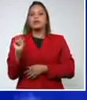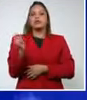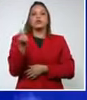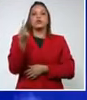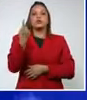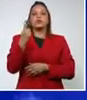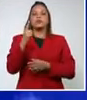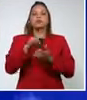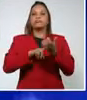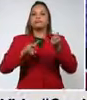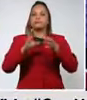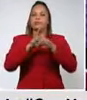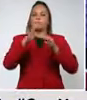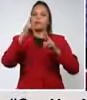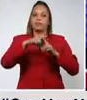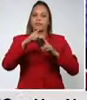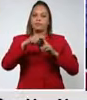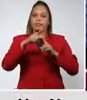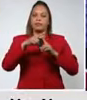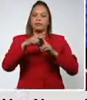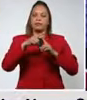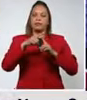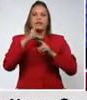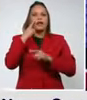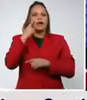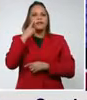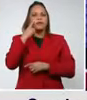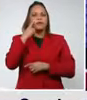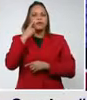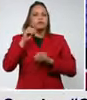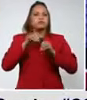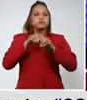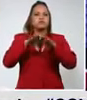Guantánamo. Pudiéramos decir que aquí está la mayor transmisión,